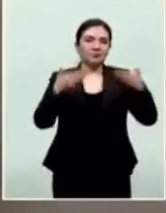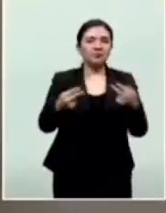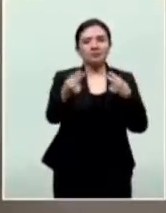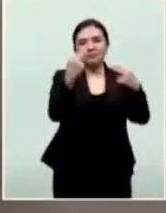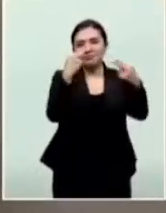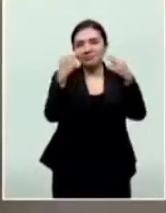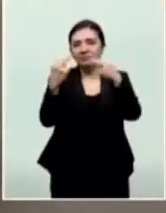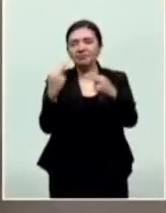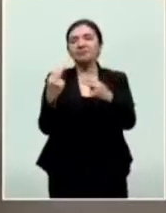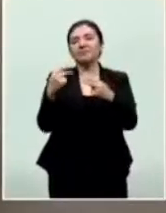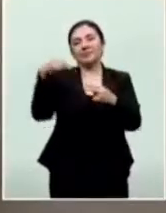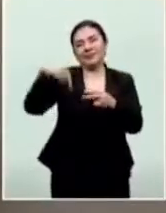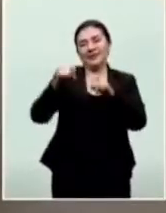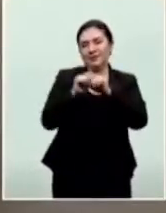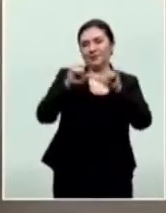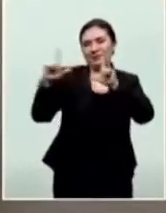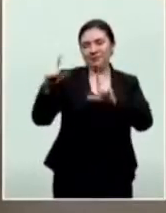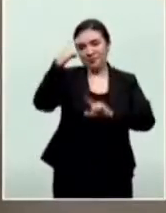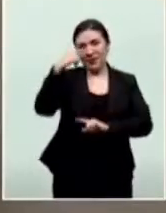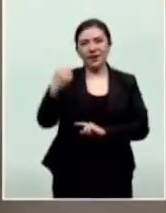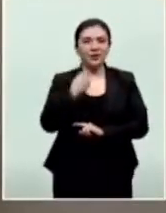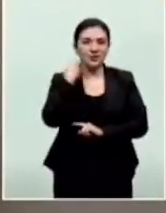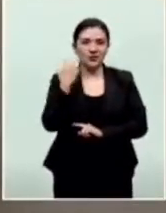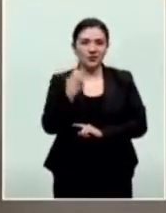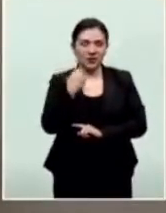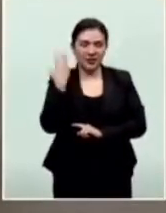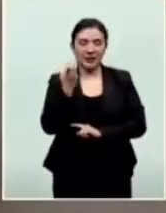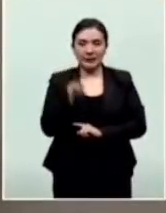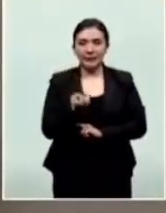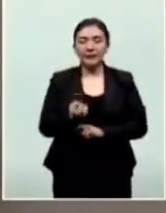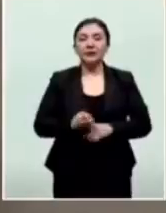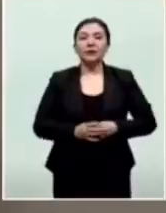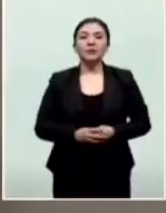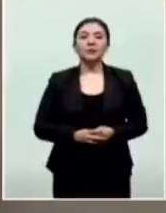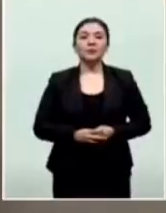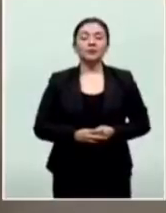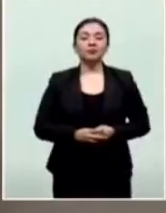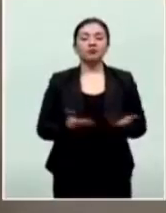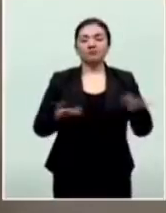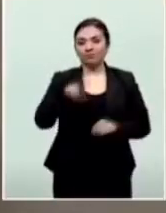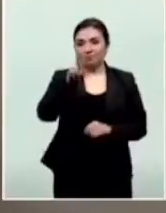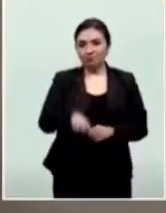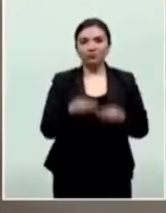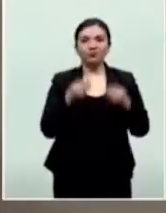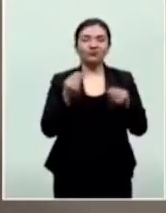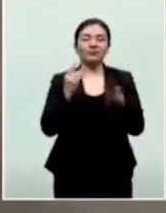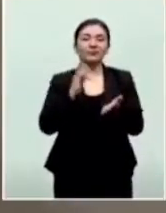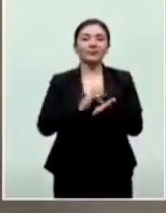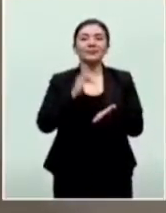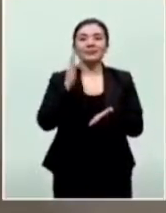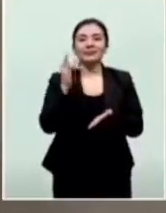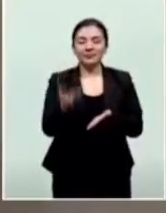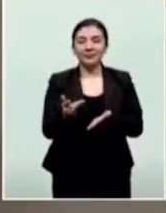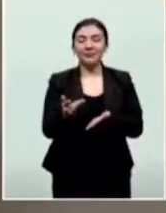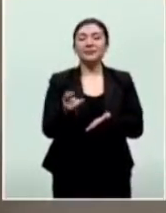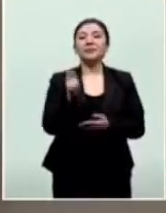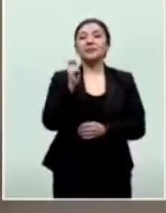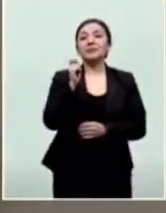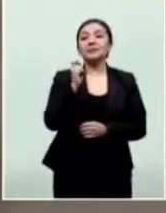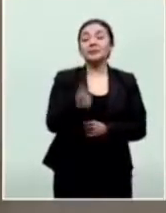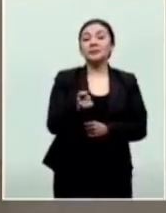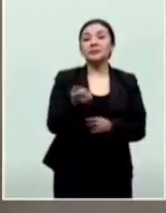la transmisión de esta conferencia de prensa. Les agradezco mucho que